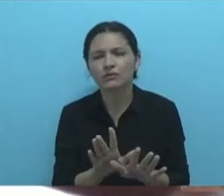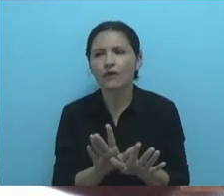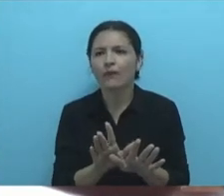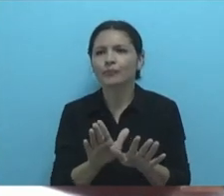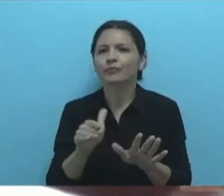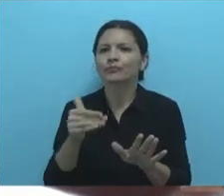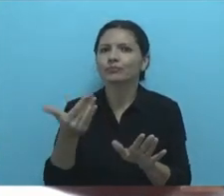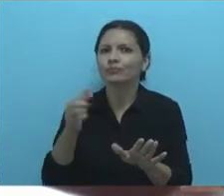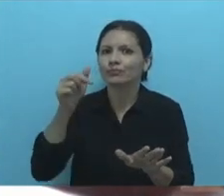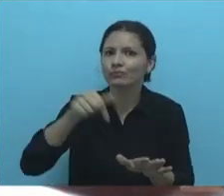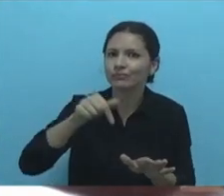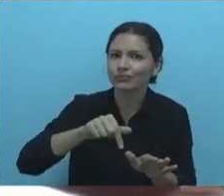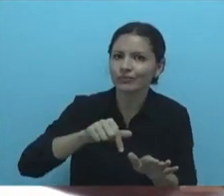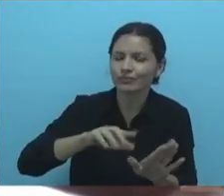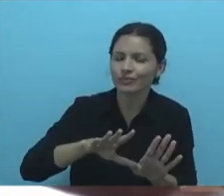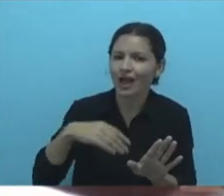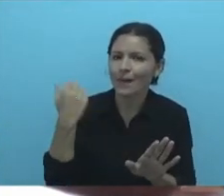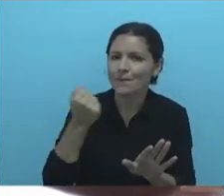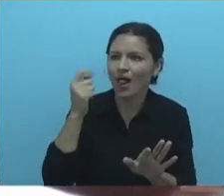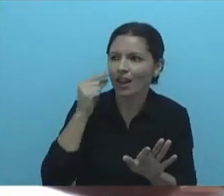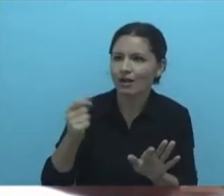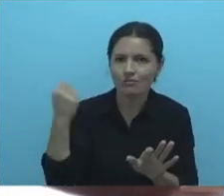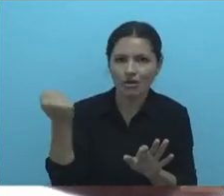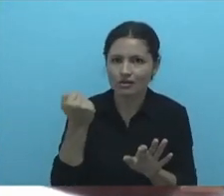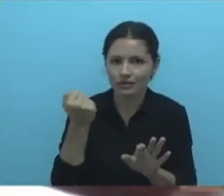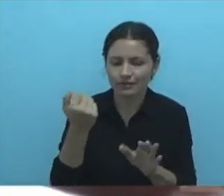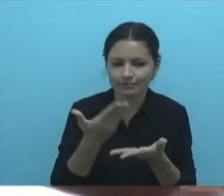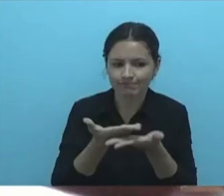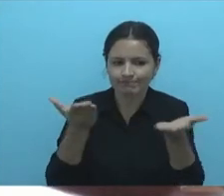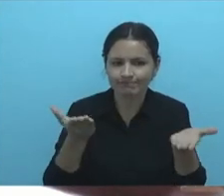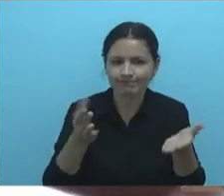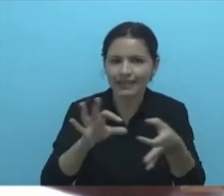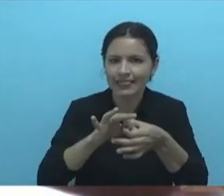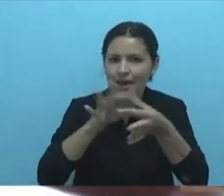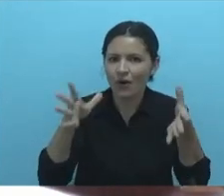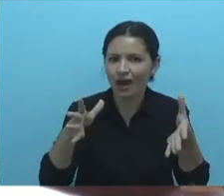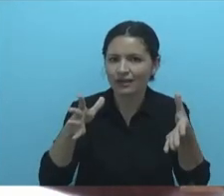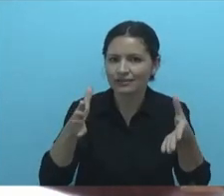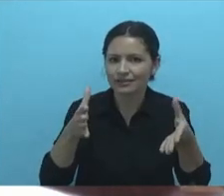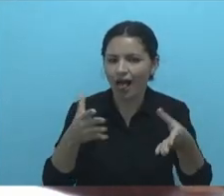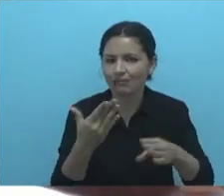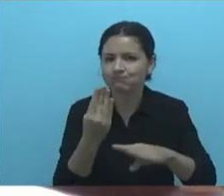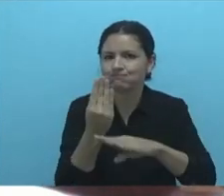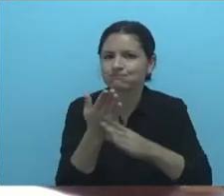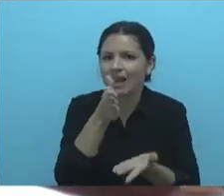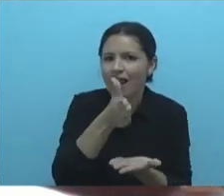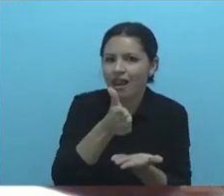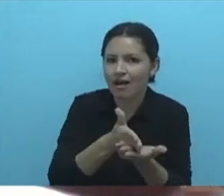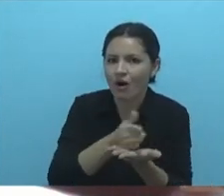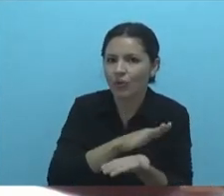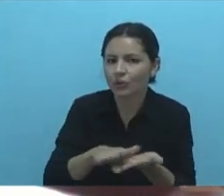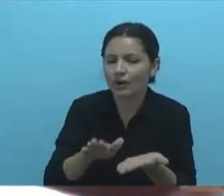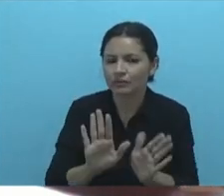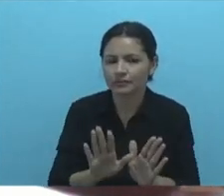muy buena oportunidad para tomar y poner en valor Ni más ni menos que la democracia misma y solamente